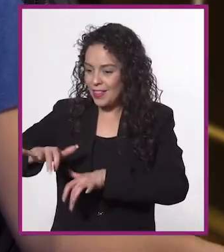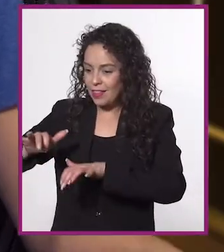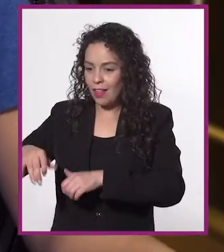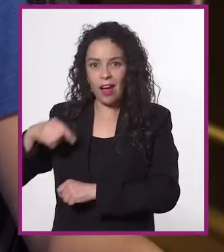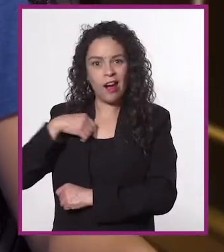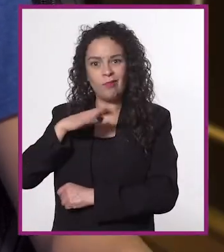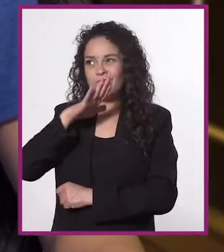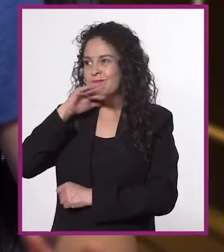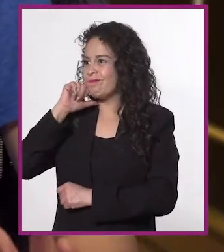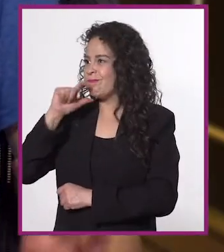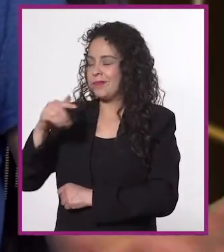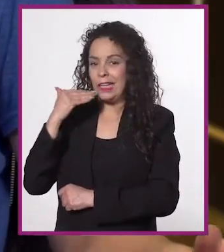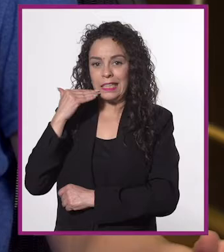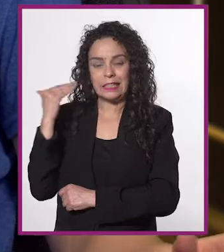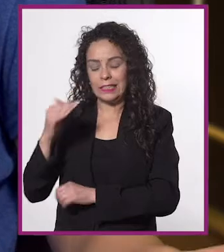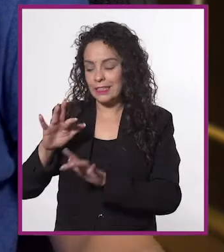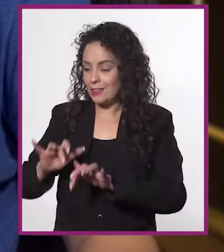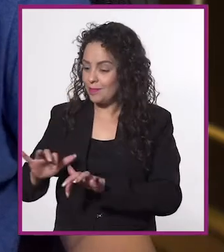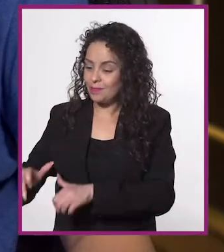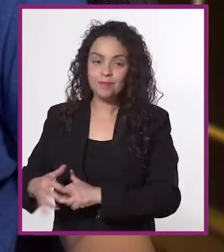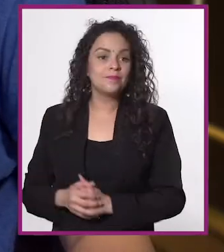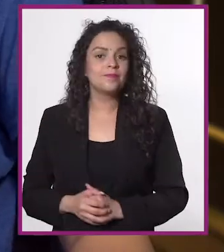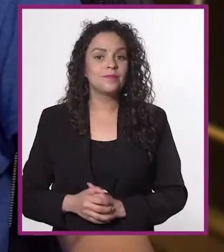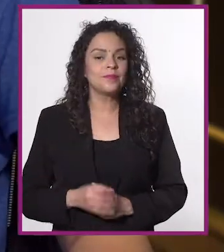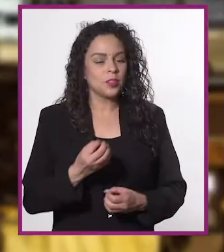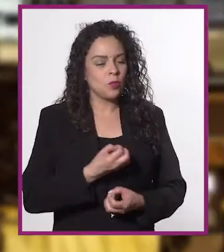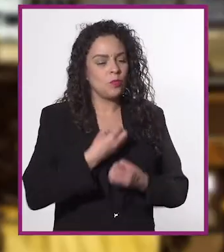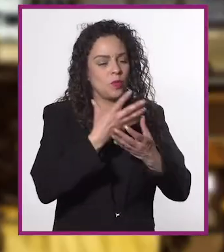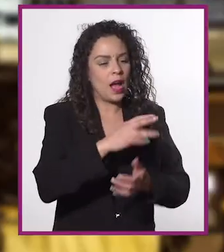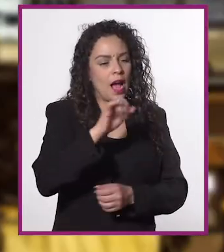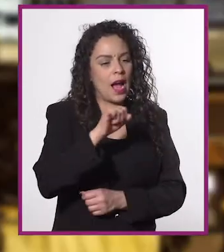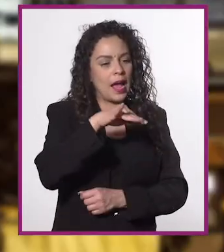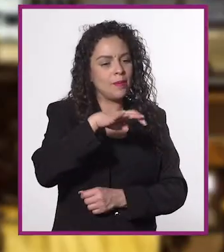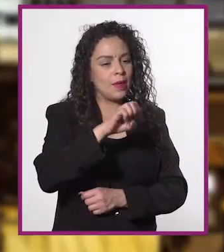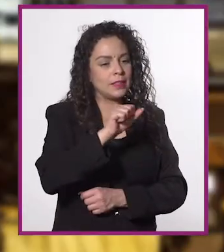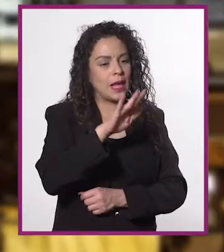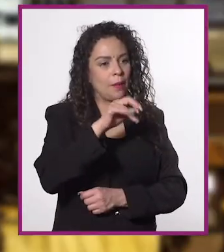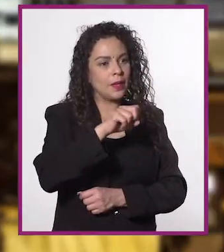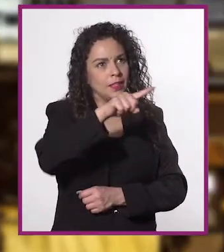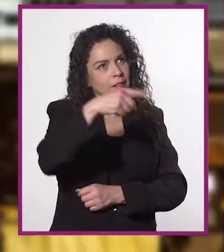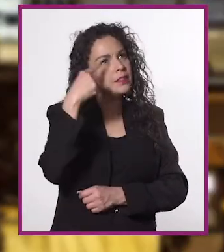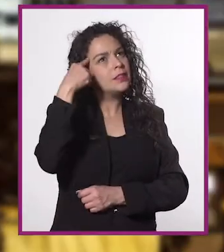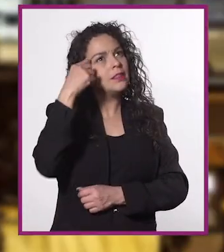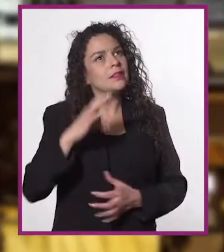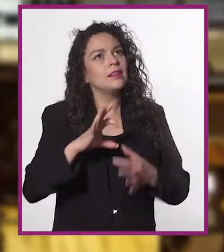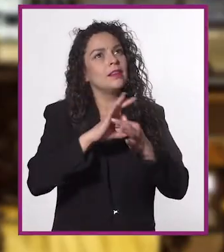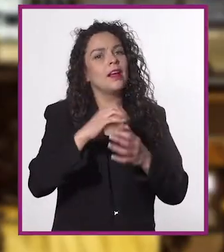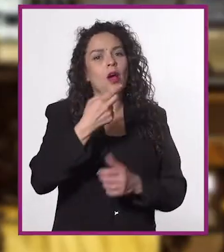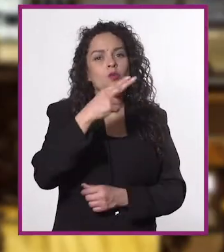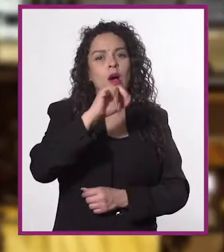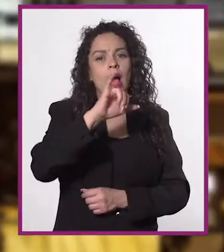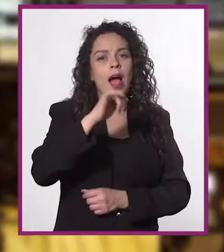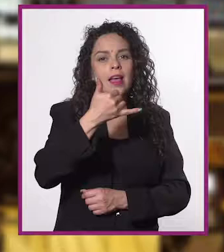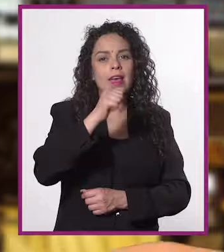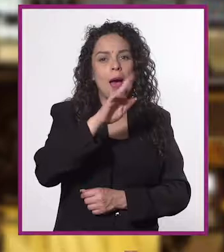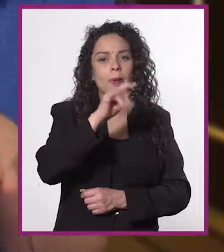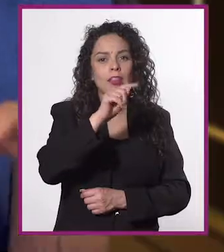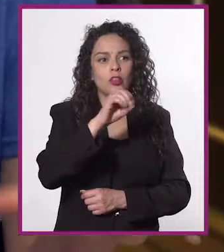clases. Era malísima. ¿Los poemas de Jaime Sabines no te hacen pensar en guayabitos?